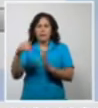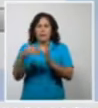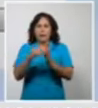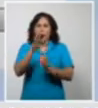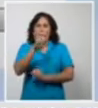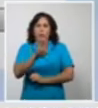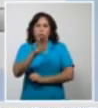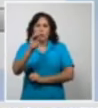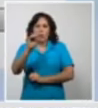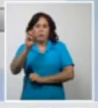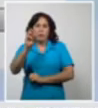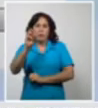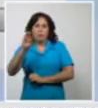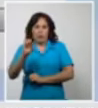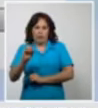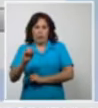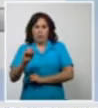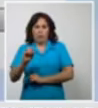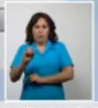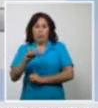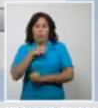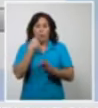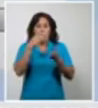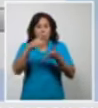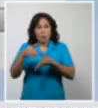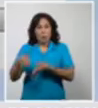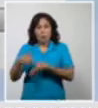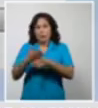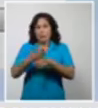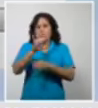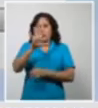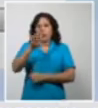100.430, con una letalidad de